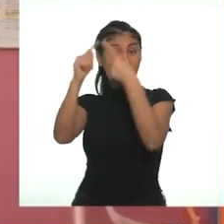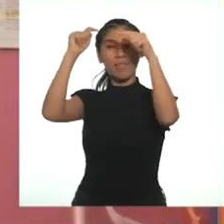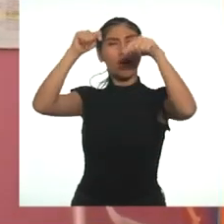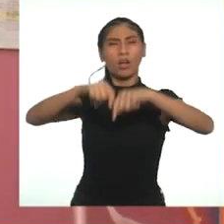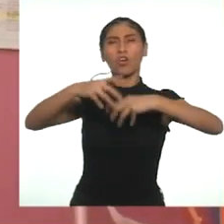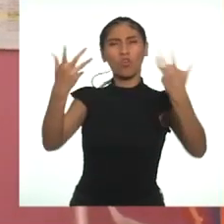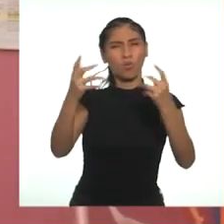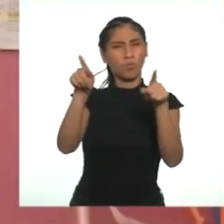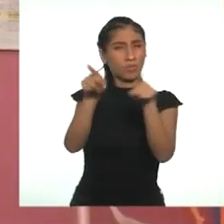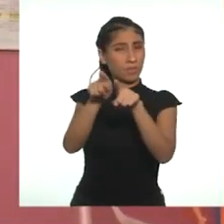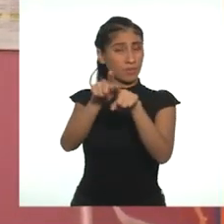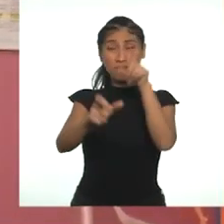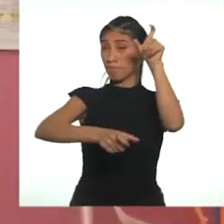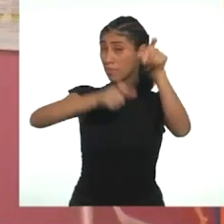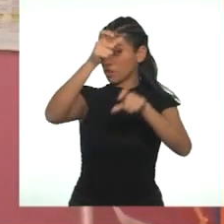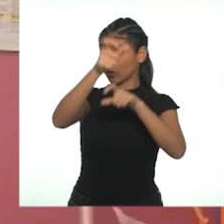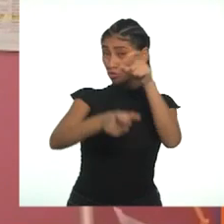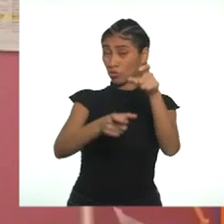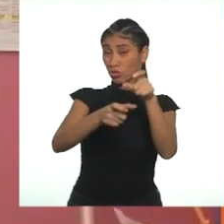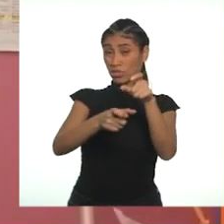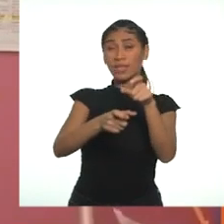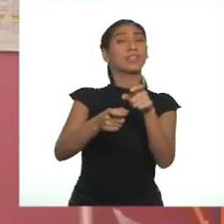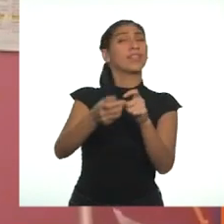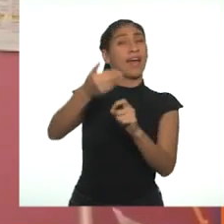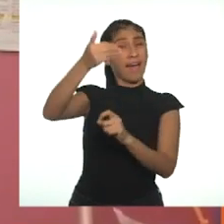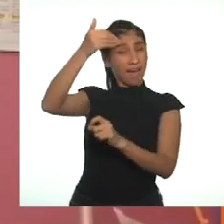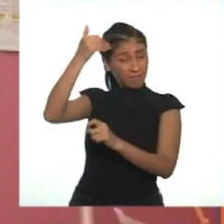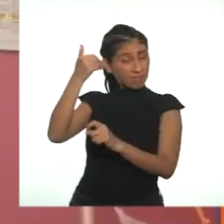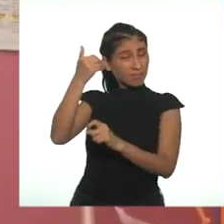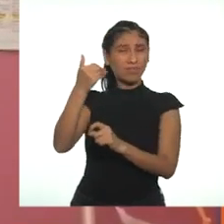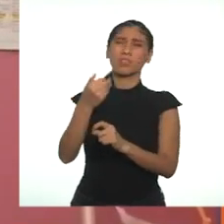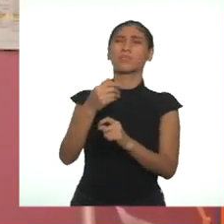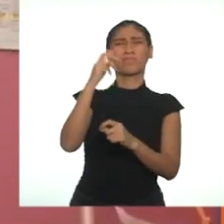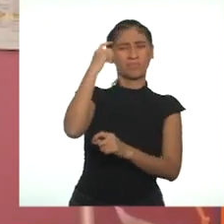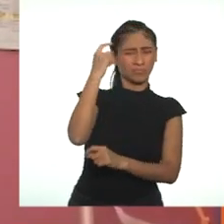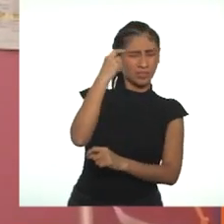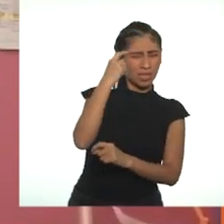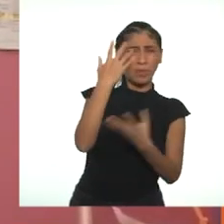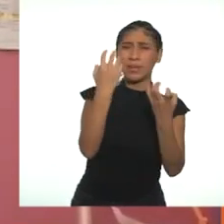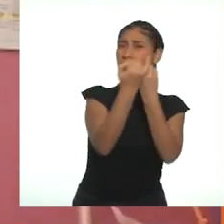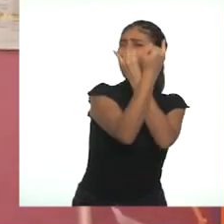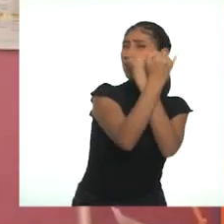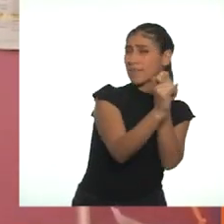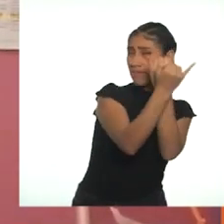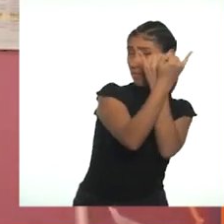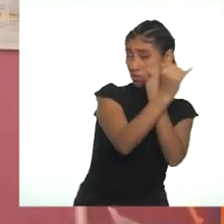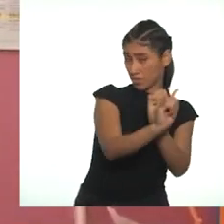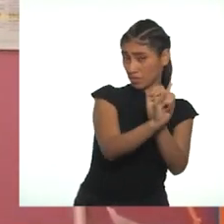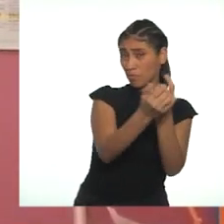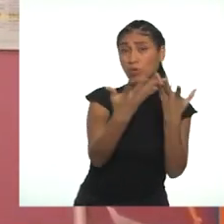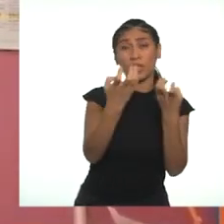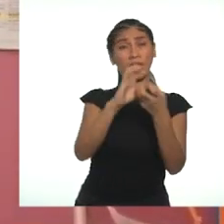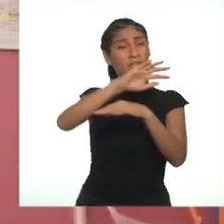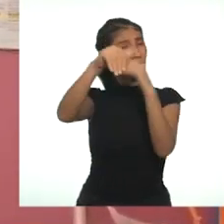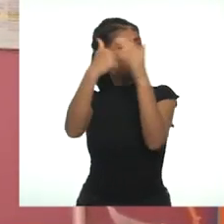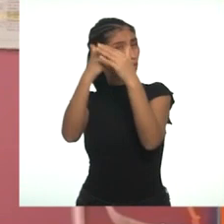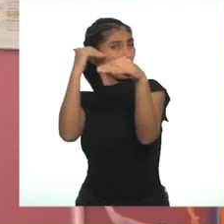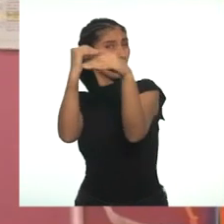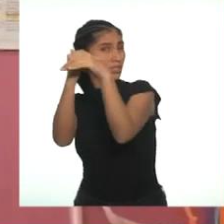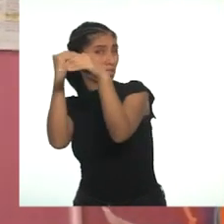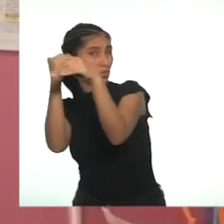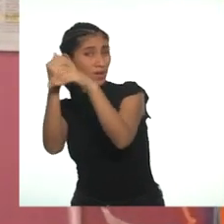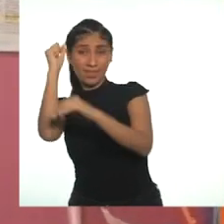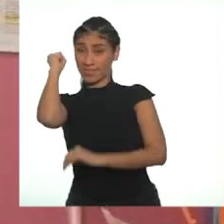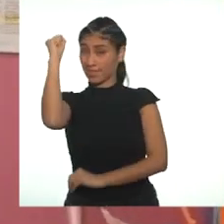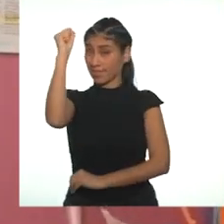incluso mucho antes, las peruanas y los peruanos buscaban la independencia del Perú con el sueño de lograr una sociedad más justa